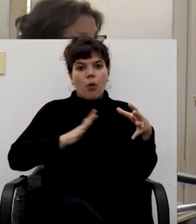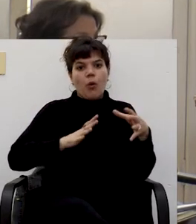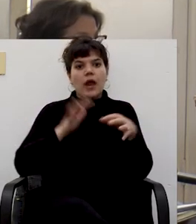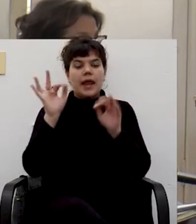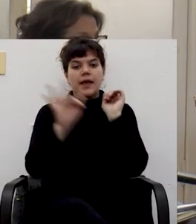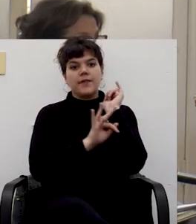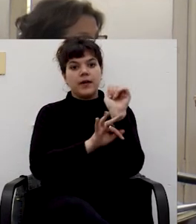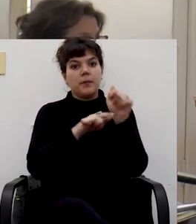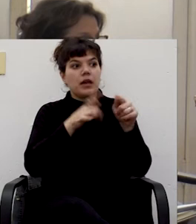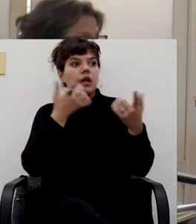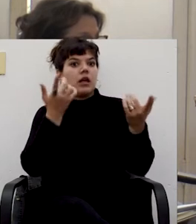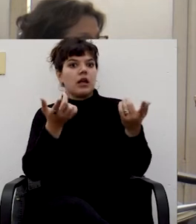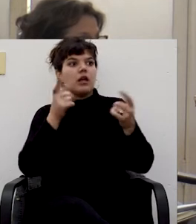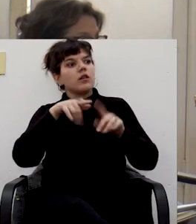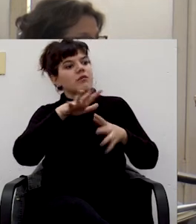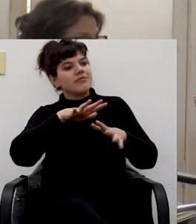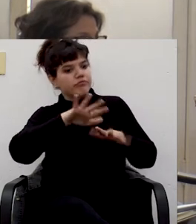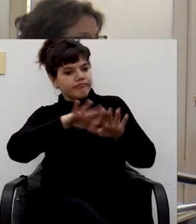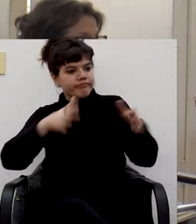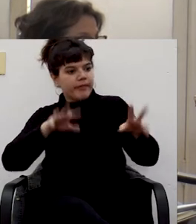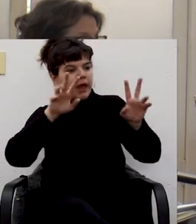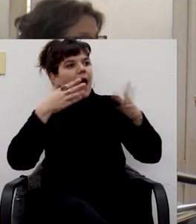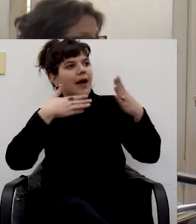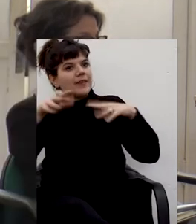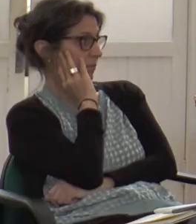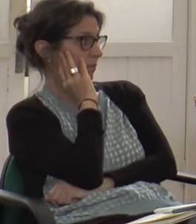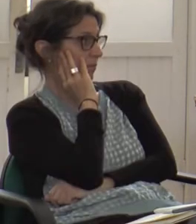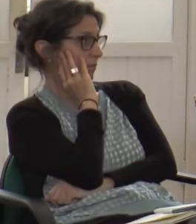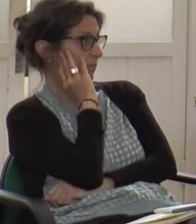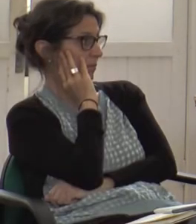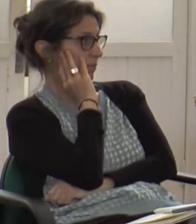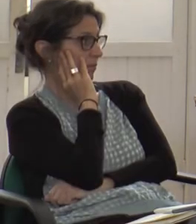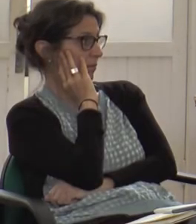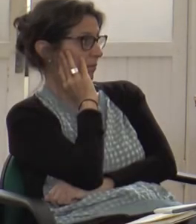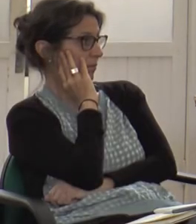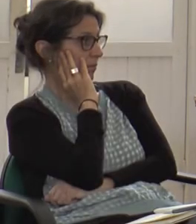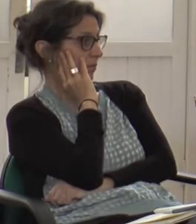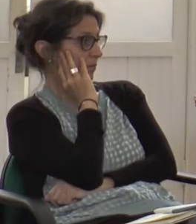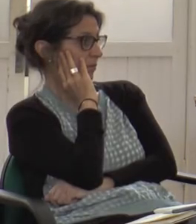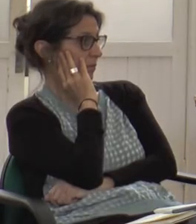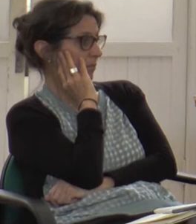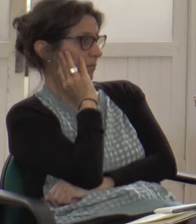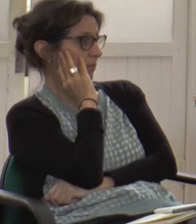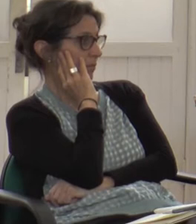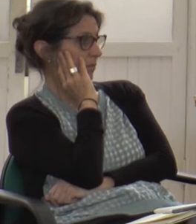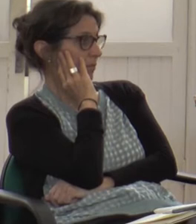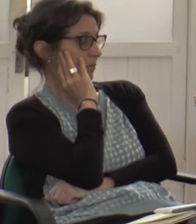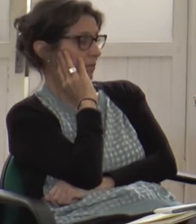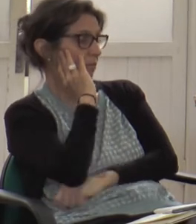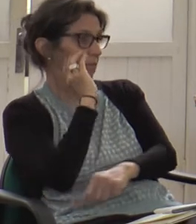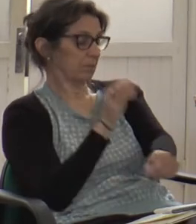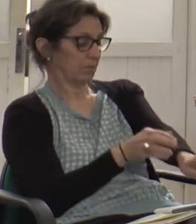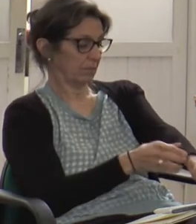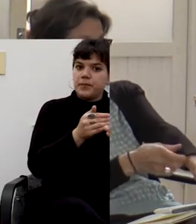algunos temas sobre la mesa, ¿no? Que inciden políticamente y la universidad de alguna manera acompaña esos procesos, ¿no? Como